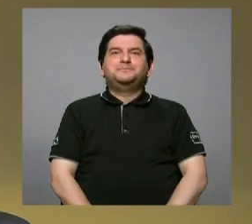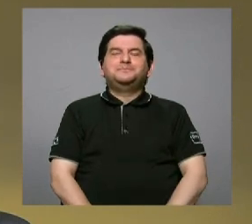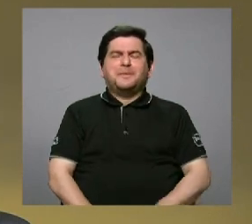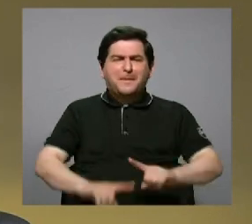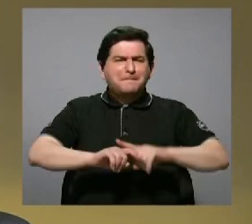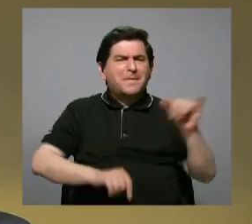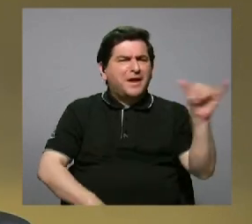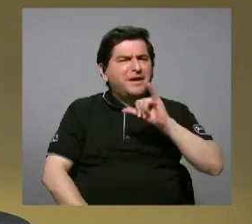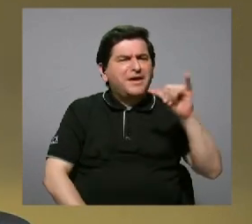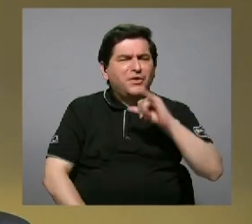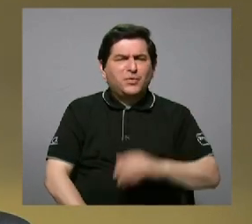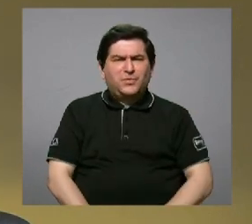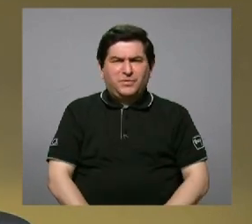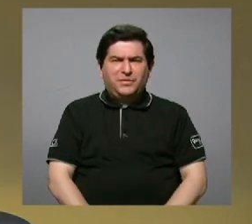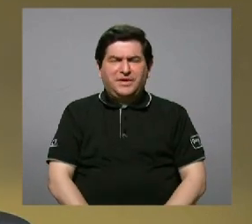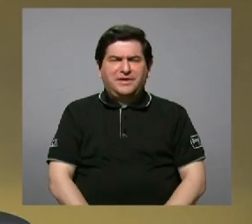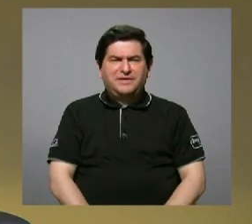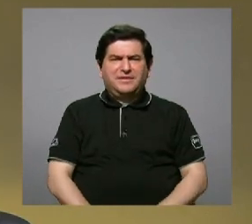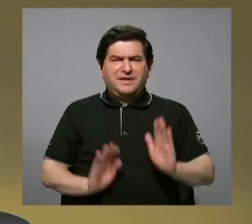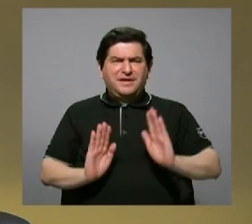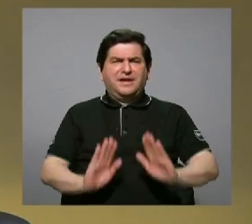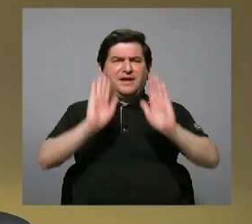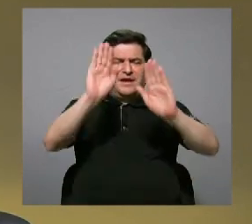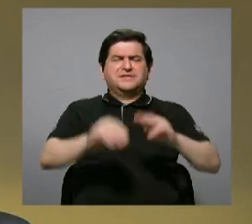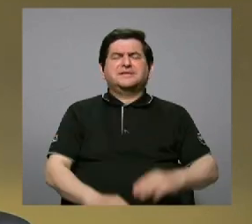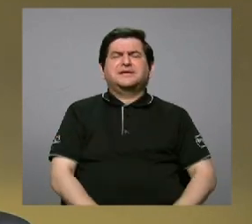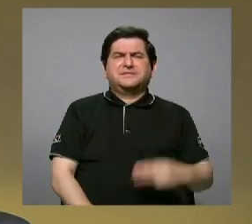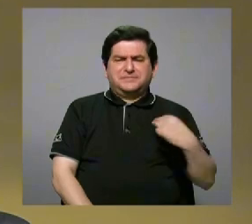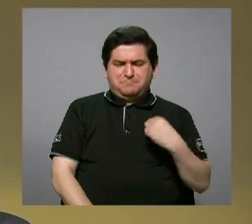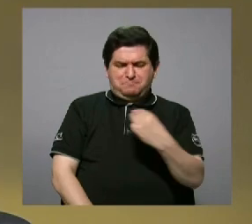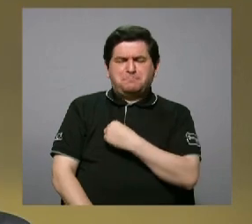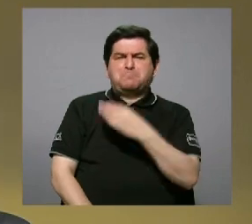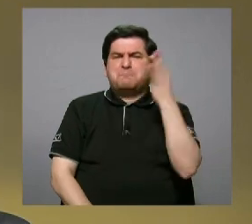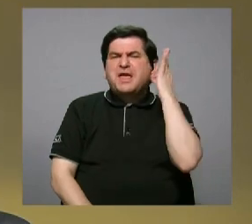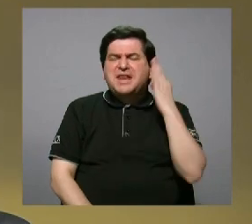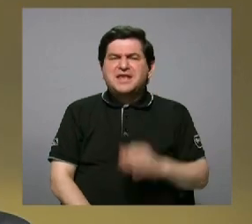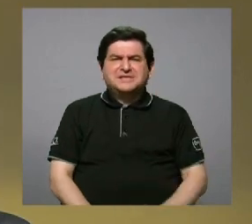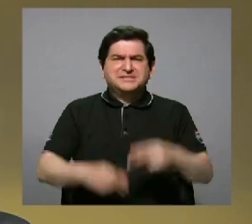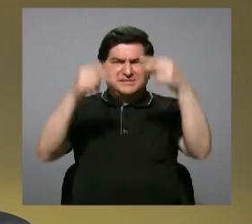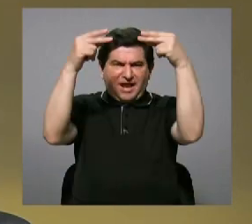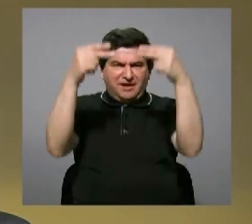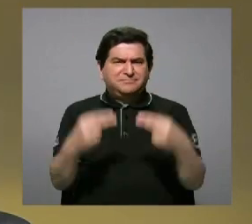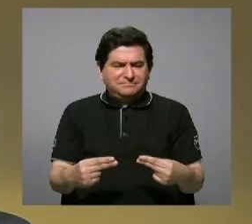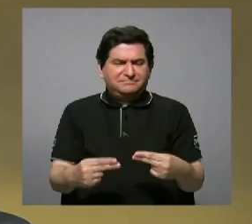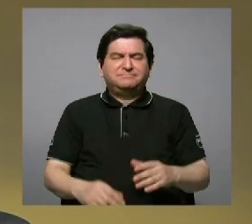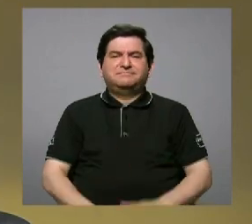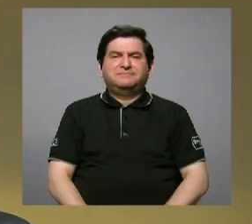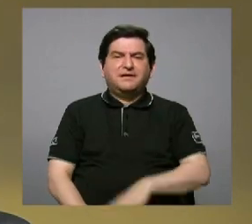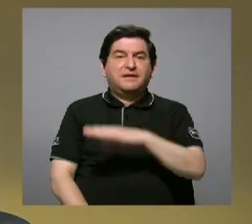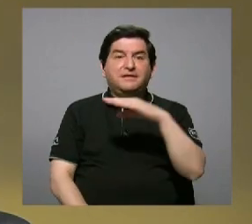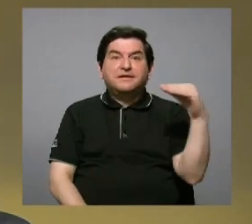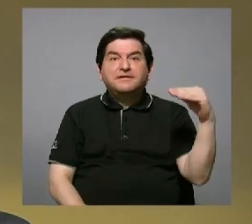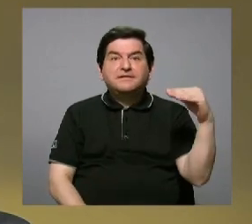Pero también una espléndida ministra de Hacienda y una